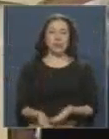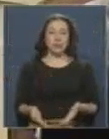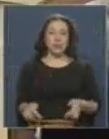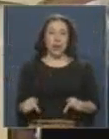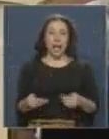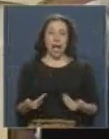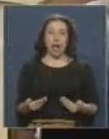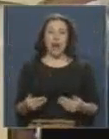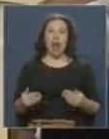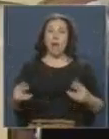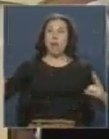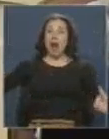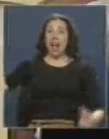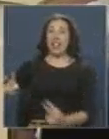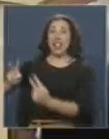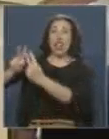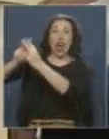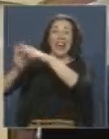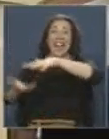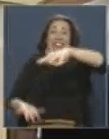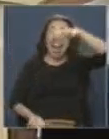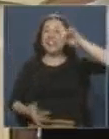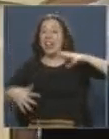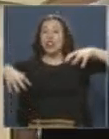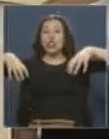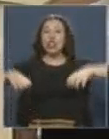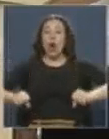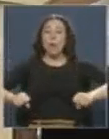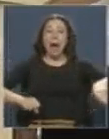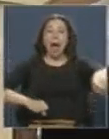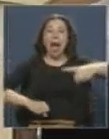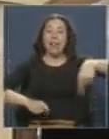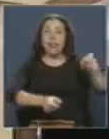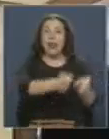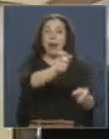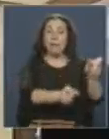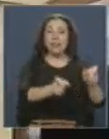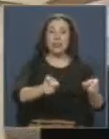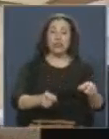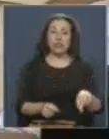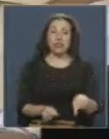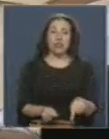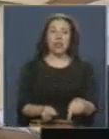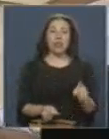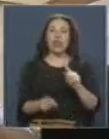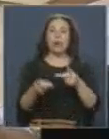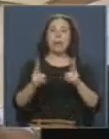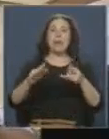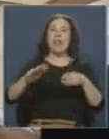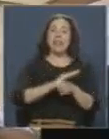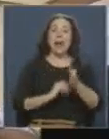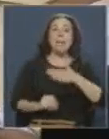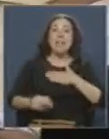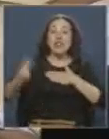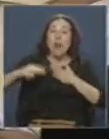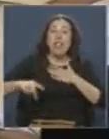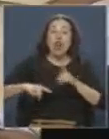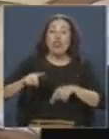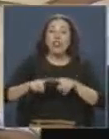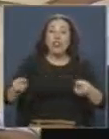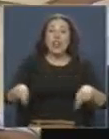comuneros, a quienes no se les ha dejado entrar en sus propios terrenos y se les ha amedrentado. ¿Cómo se llama